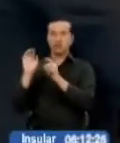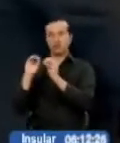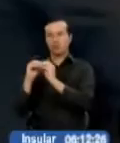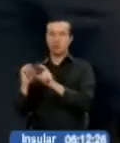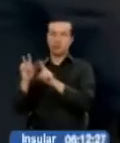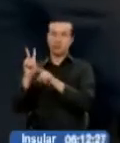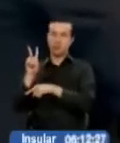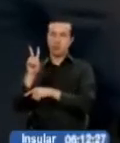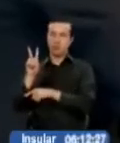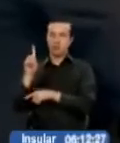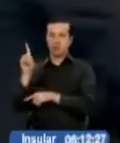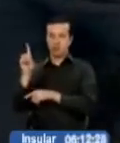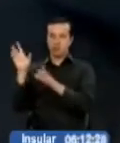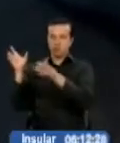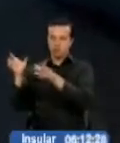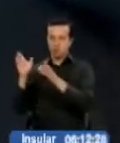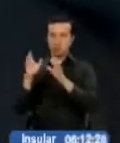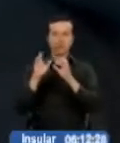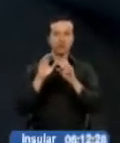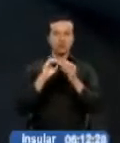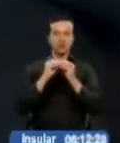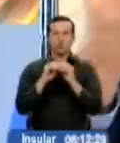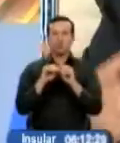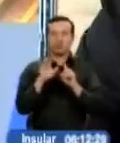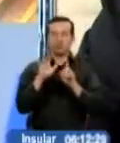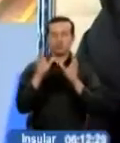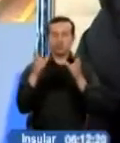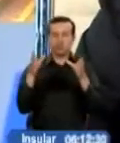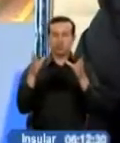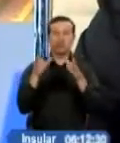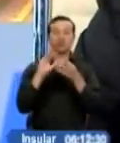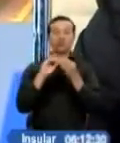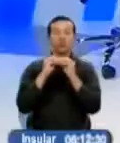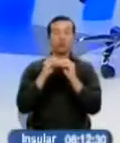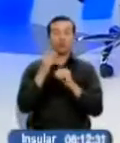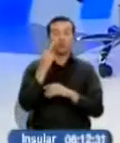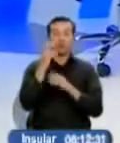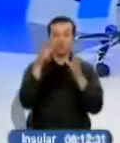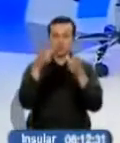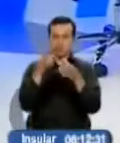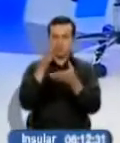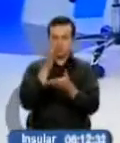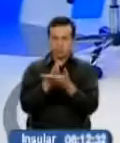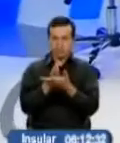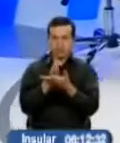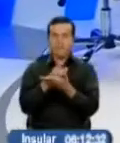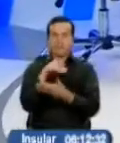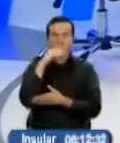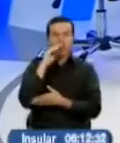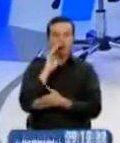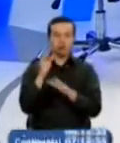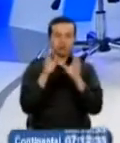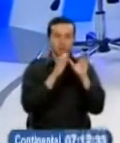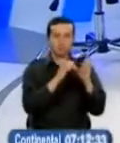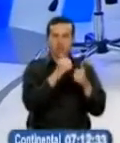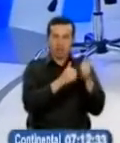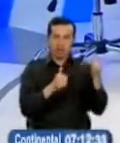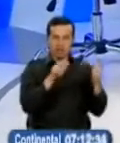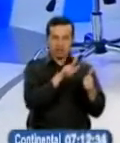está tratando de colocarse así. Ya. ¿Y cómo lo ves a Lenín Moreno y a Jorge Glass? La candidatura de Alianza País